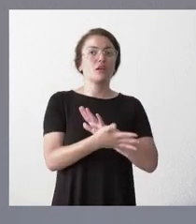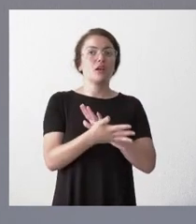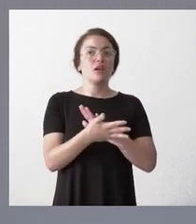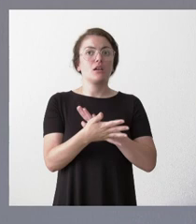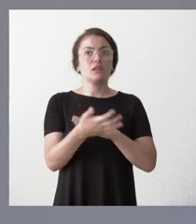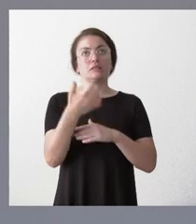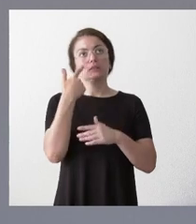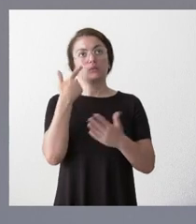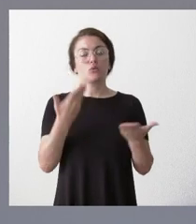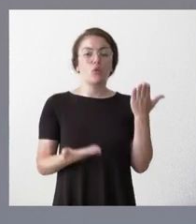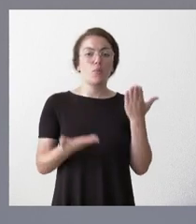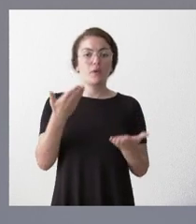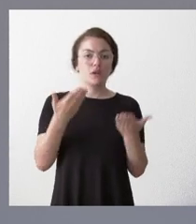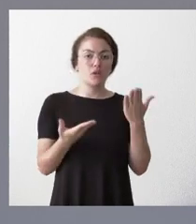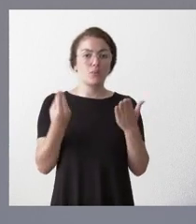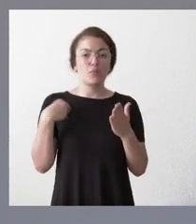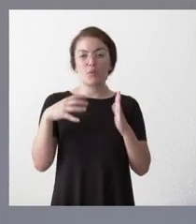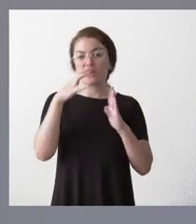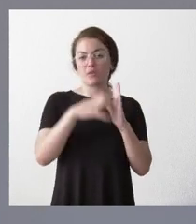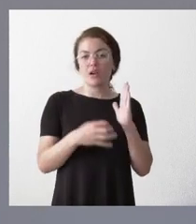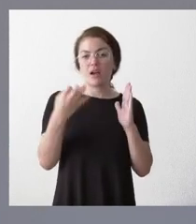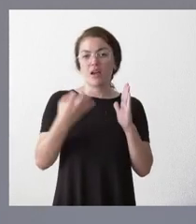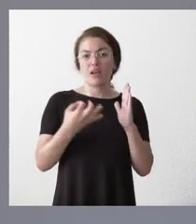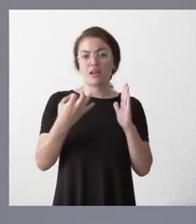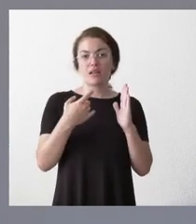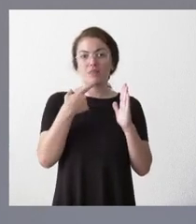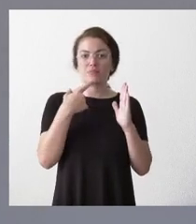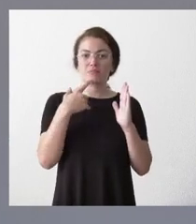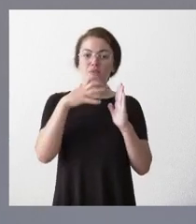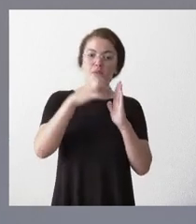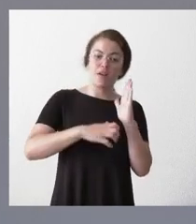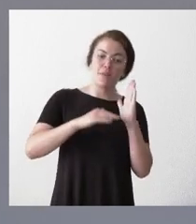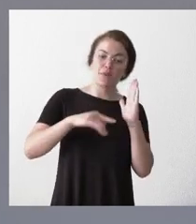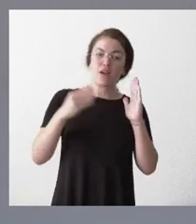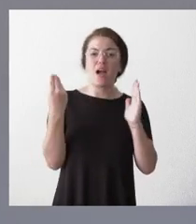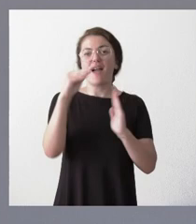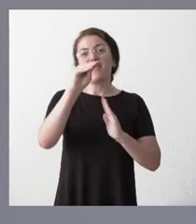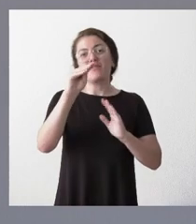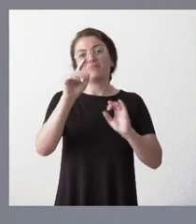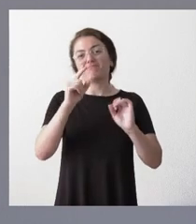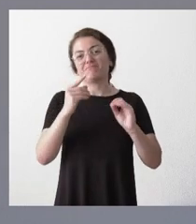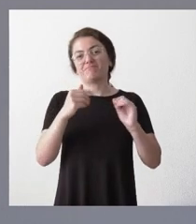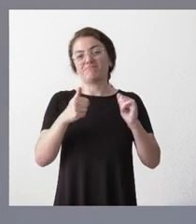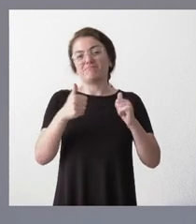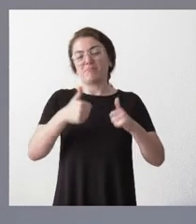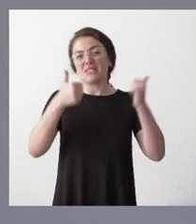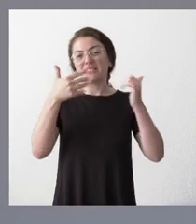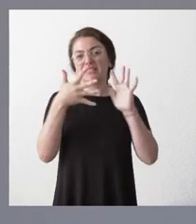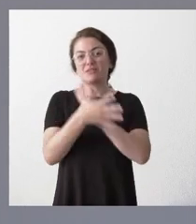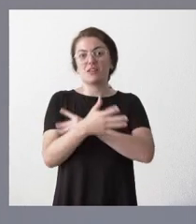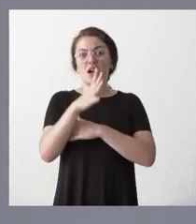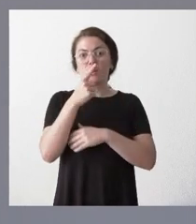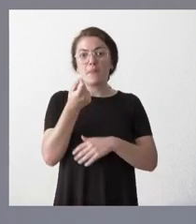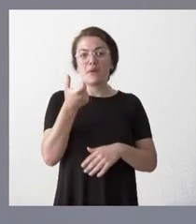compara, lo que se rebaja es menos de lo que se añade, pero estamos en un contexto de alta inflación, de